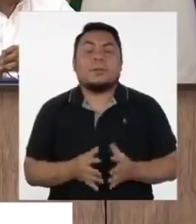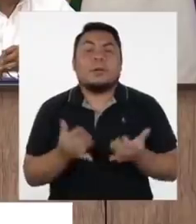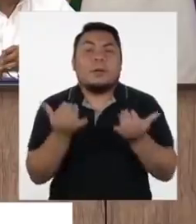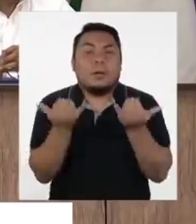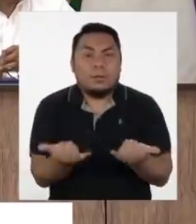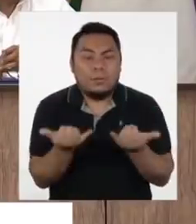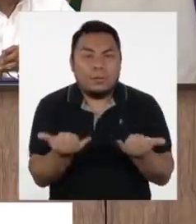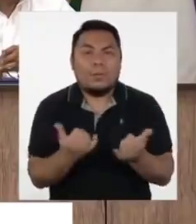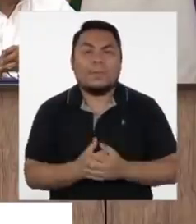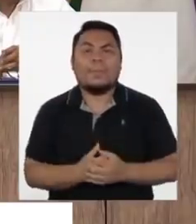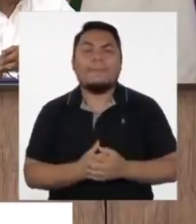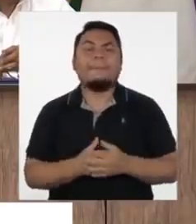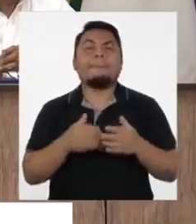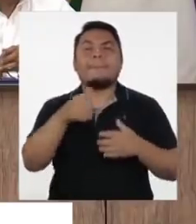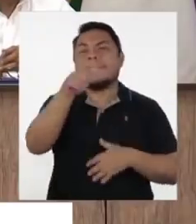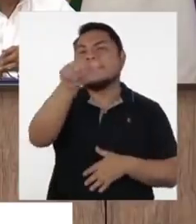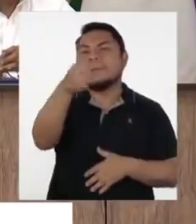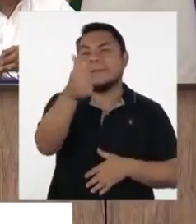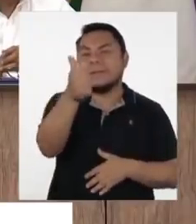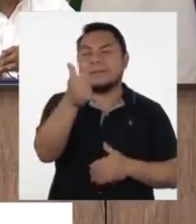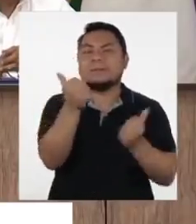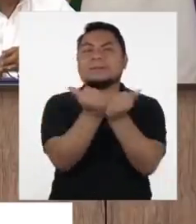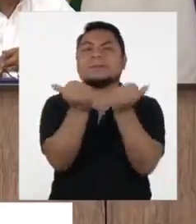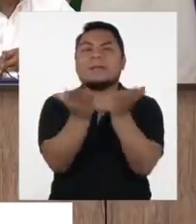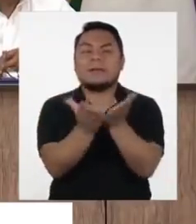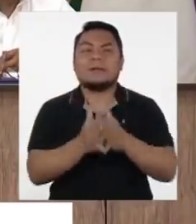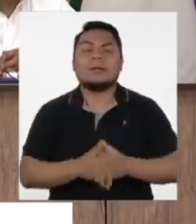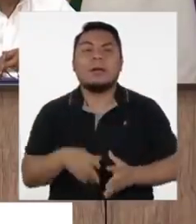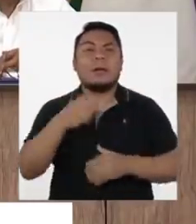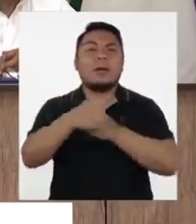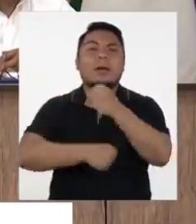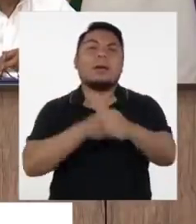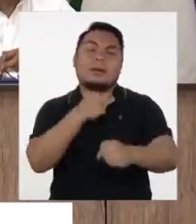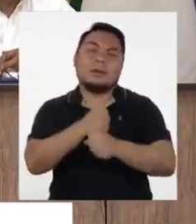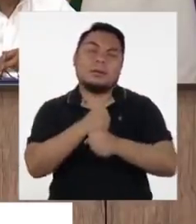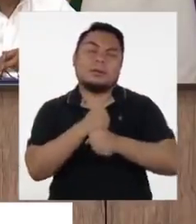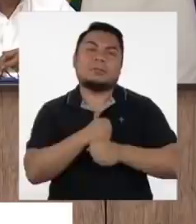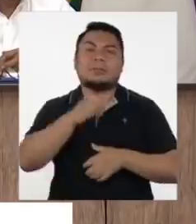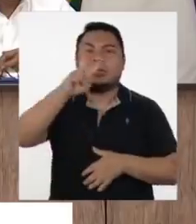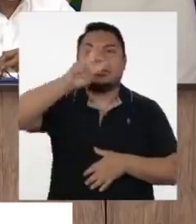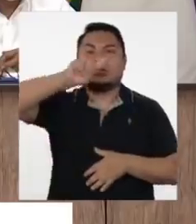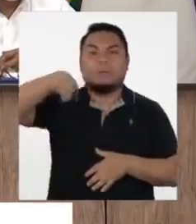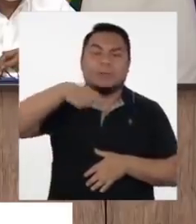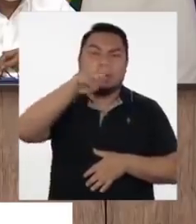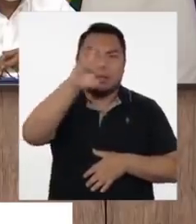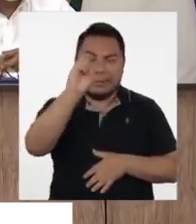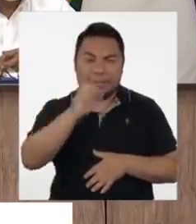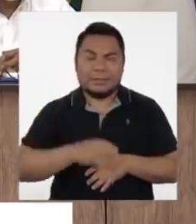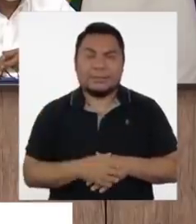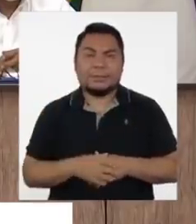hoy en día 10 de abril del año 2020